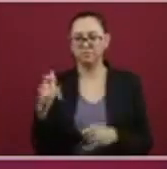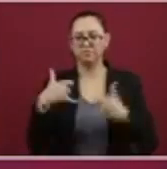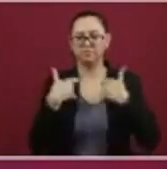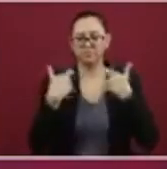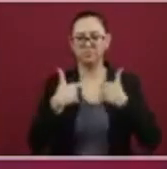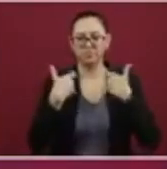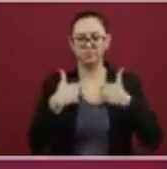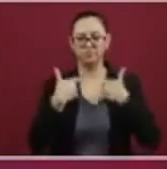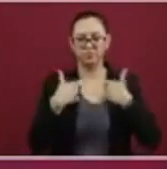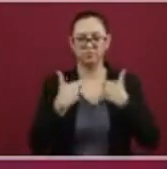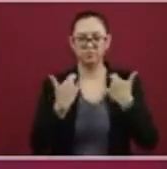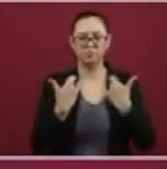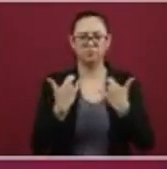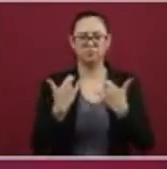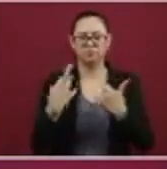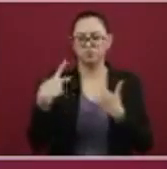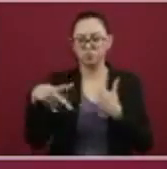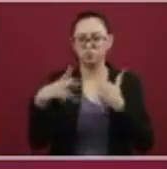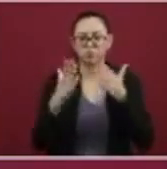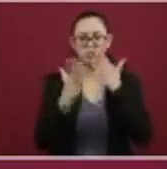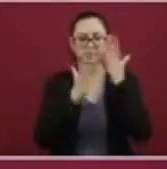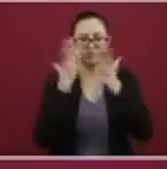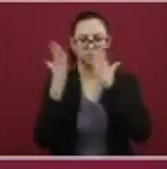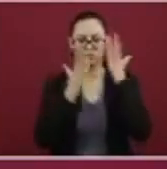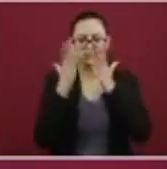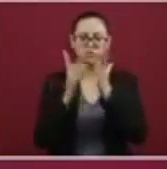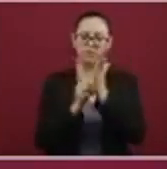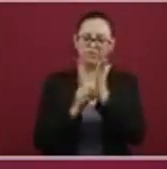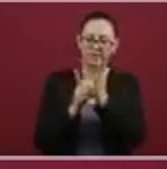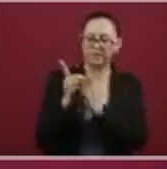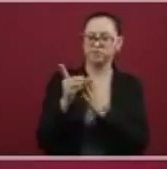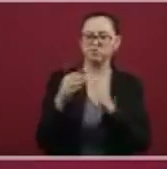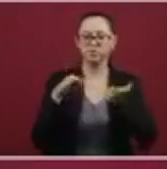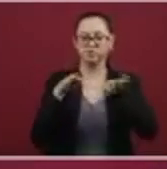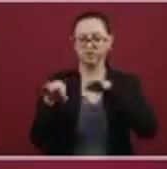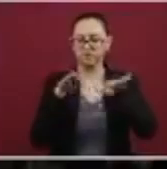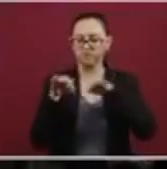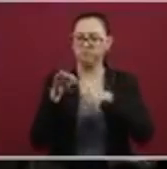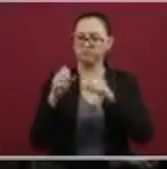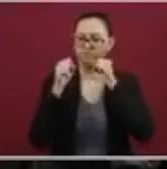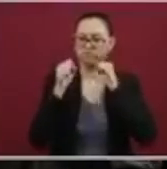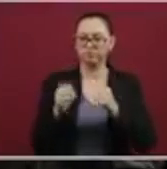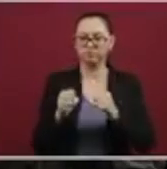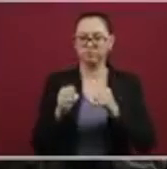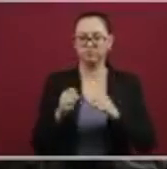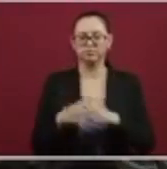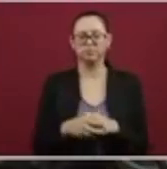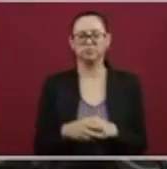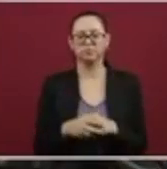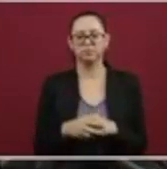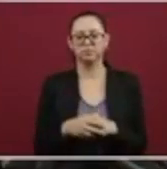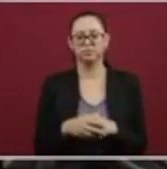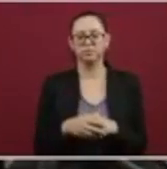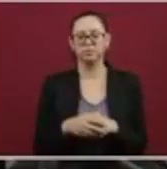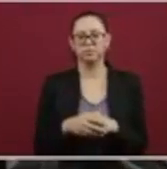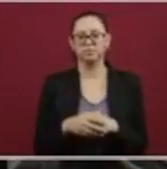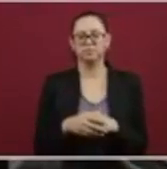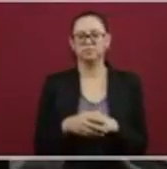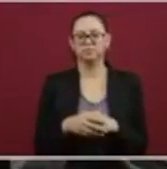tengan garantizado el derecho al estudio y el derecho al trabajo, para que